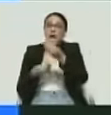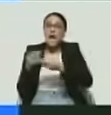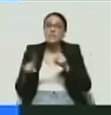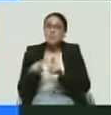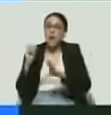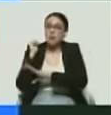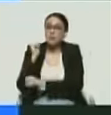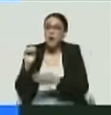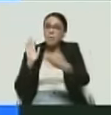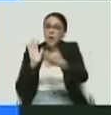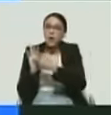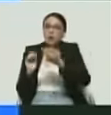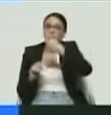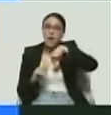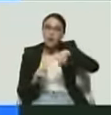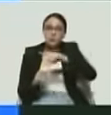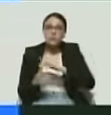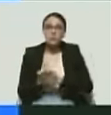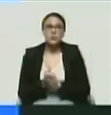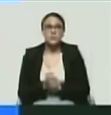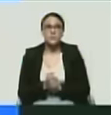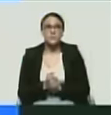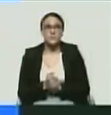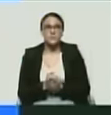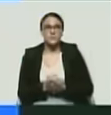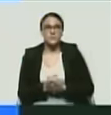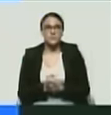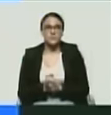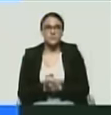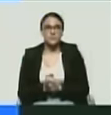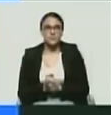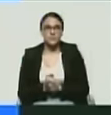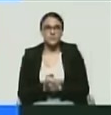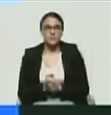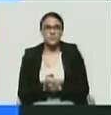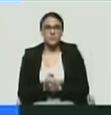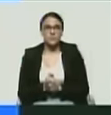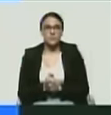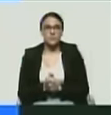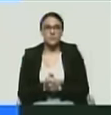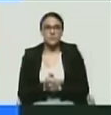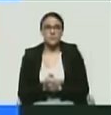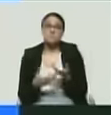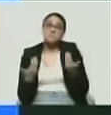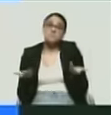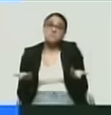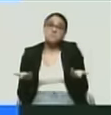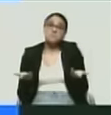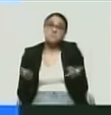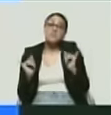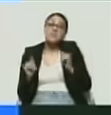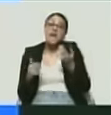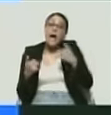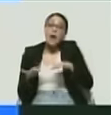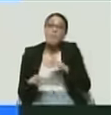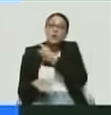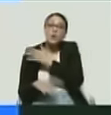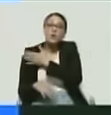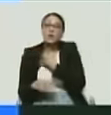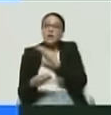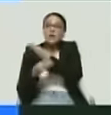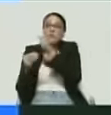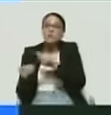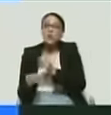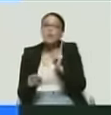omegas, alfas y deltas, pero no son omegas, son alfas y deltas, señora Meda. ¿Quién quita? Y la intención que tenían era no poner un